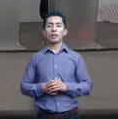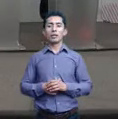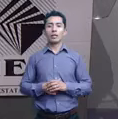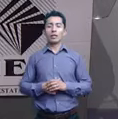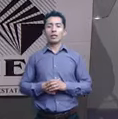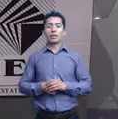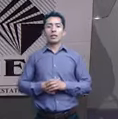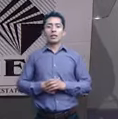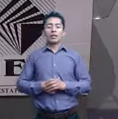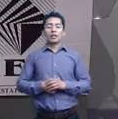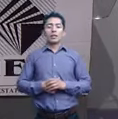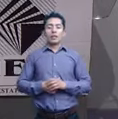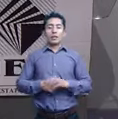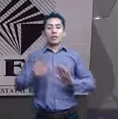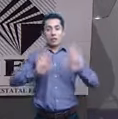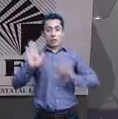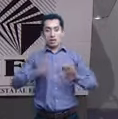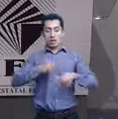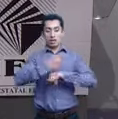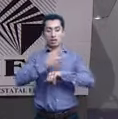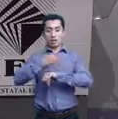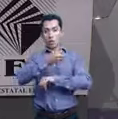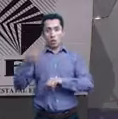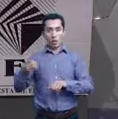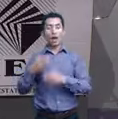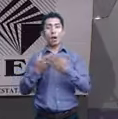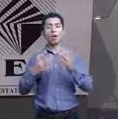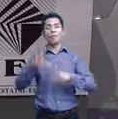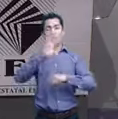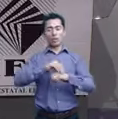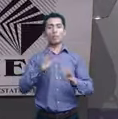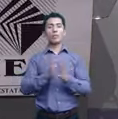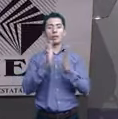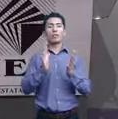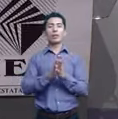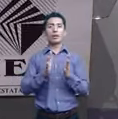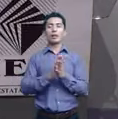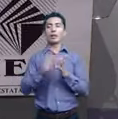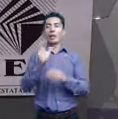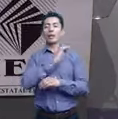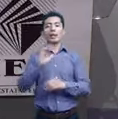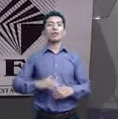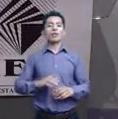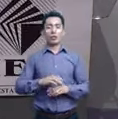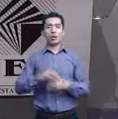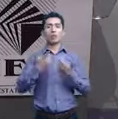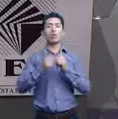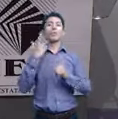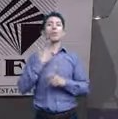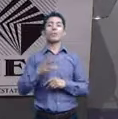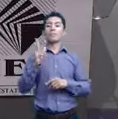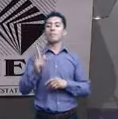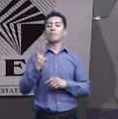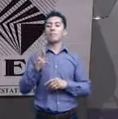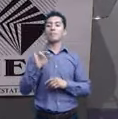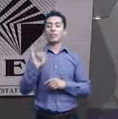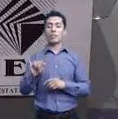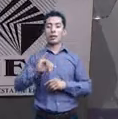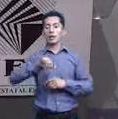De acuerdo al orden que levantaron la mano, vamos a cederle el uso de la voz a la candidatura del Partido Revolucionario